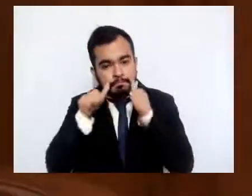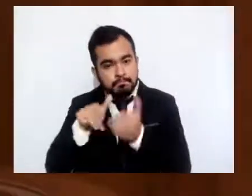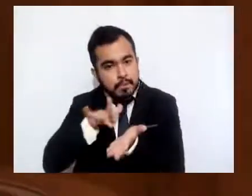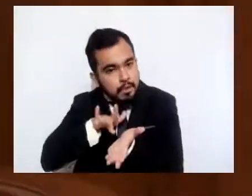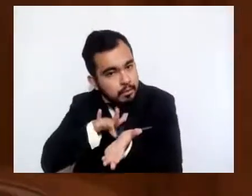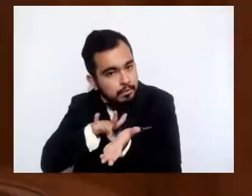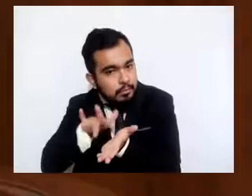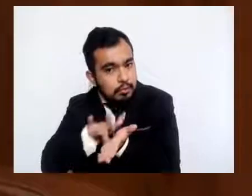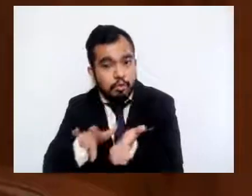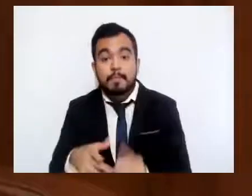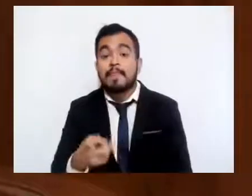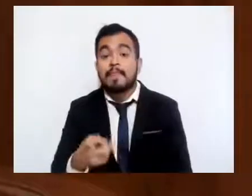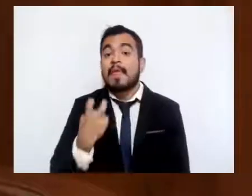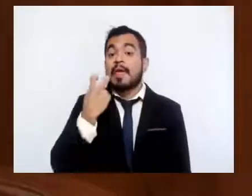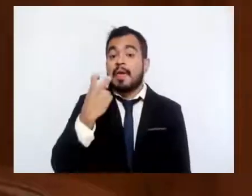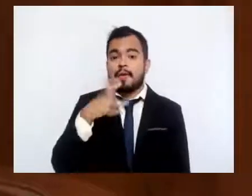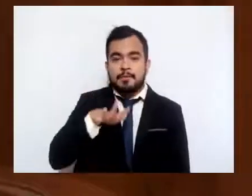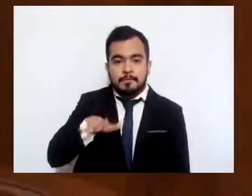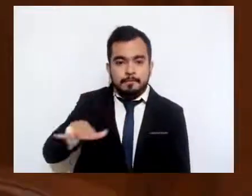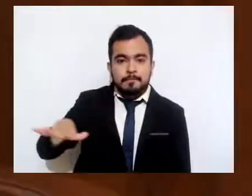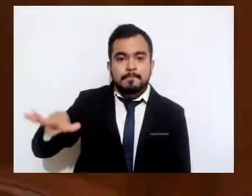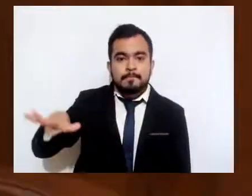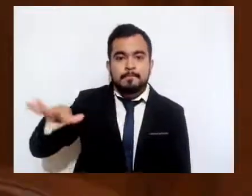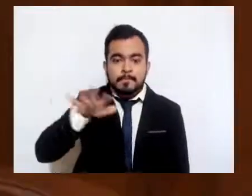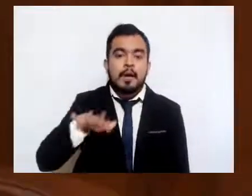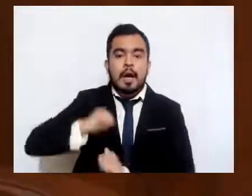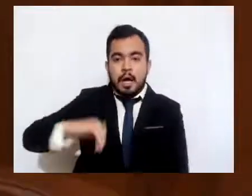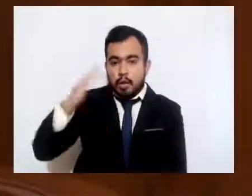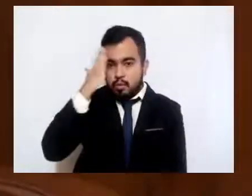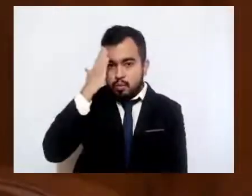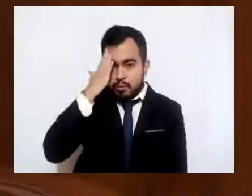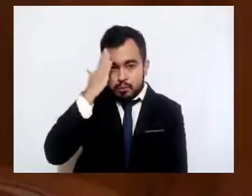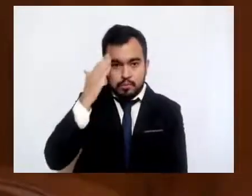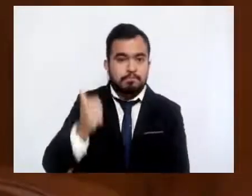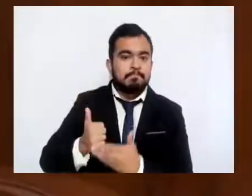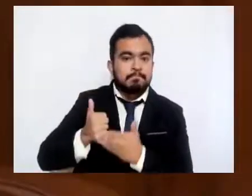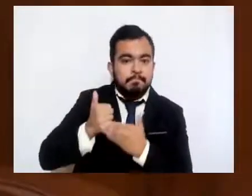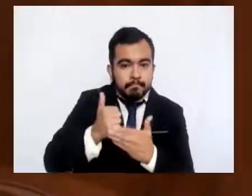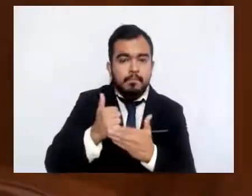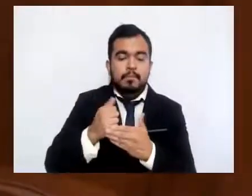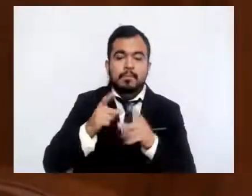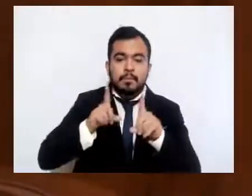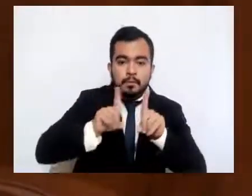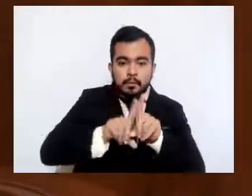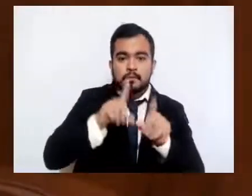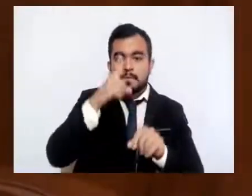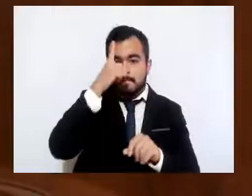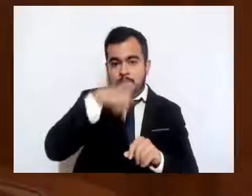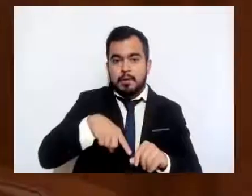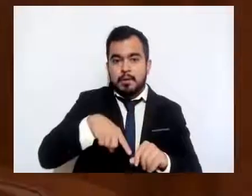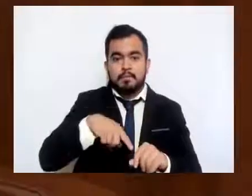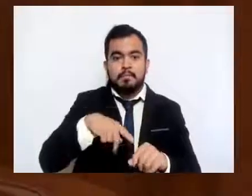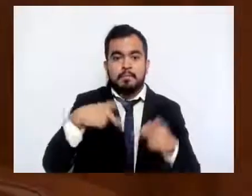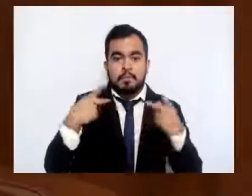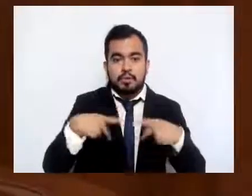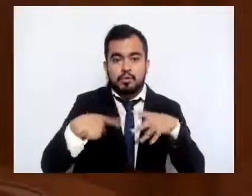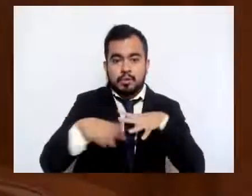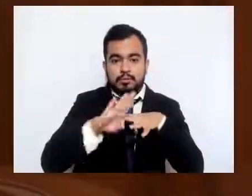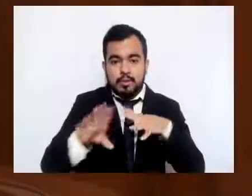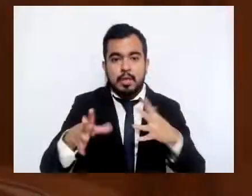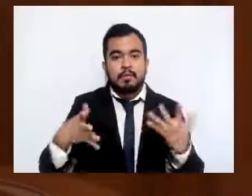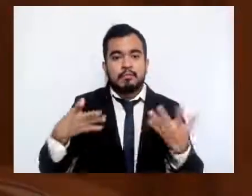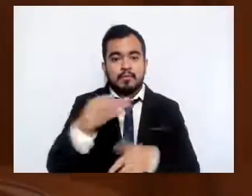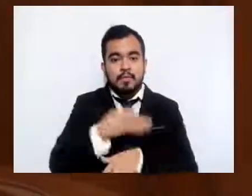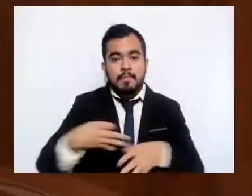sean facilitadores y acompañantes en el proceso de reunificación de las personas migrantes y sus